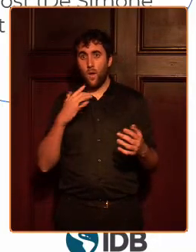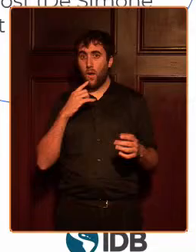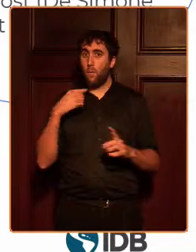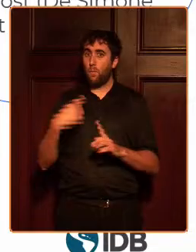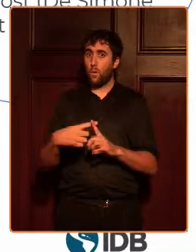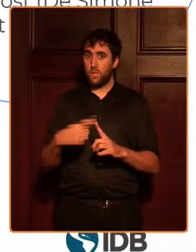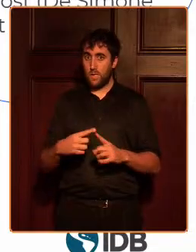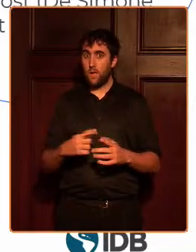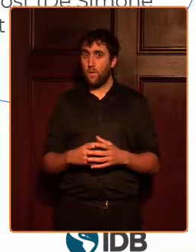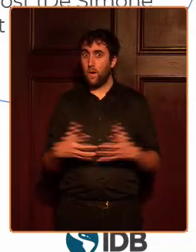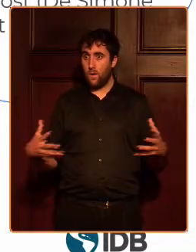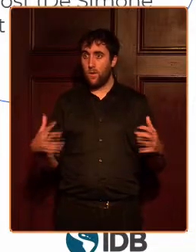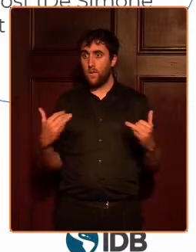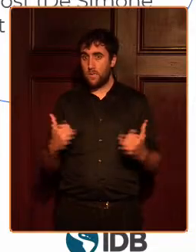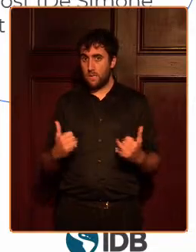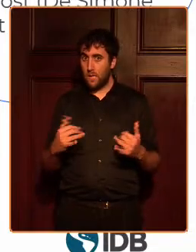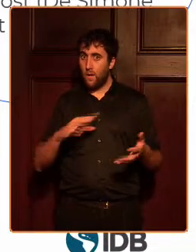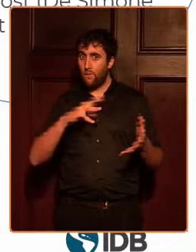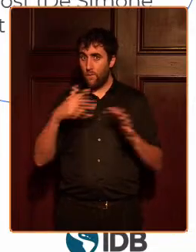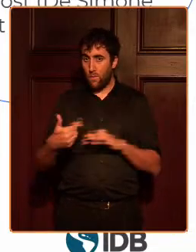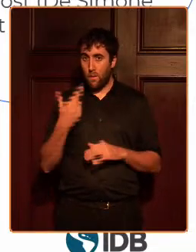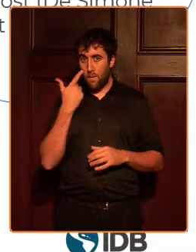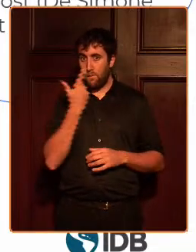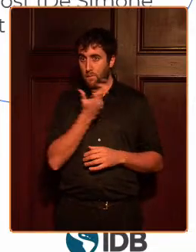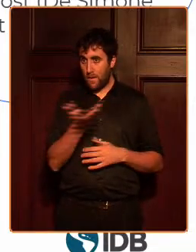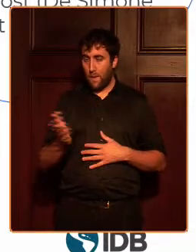cuando digo altamente costo efectivas, estamos viendo